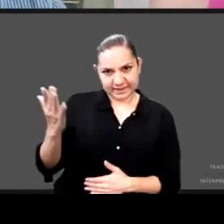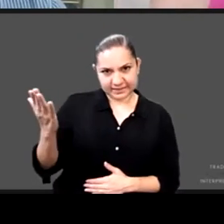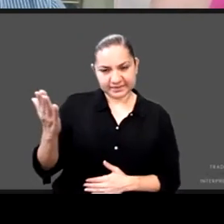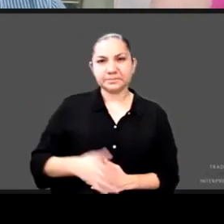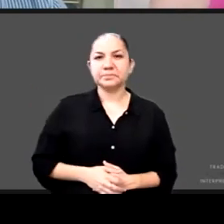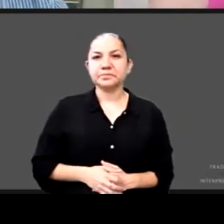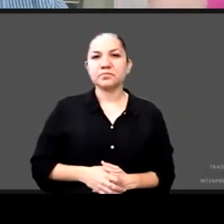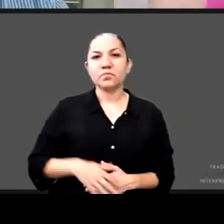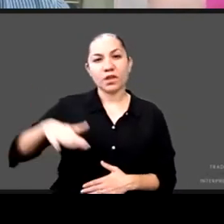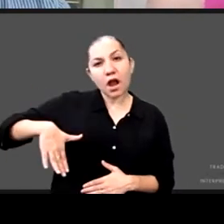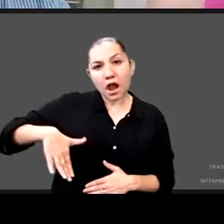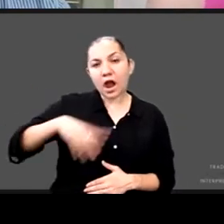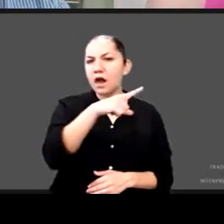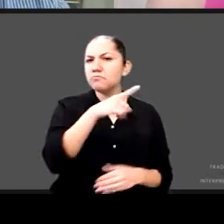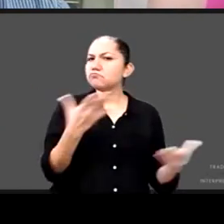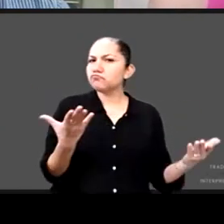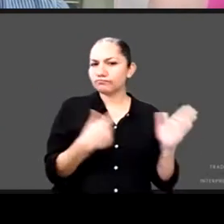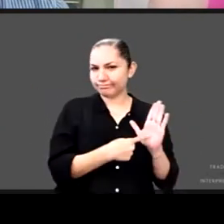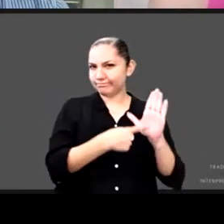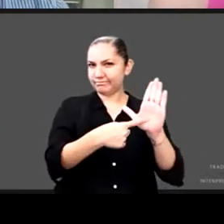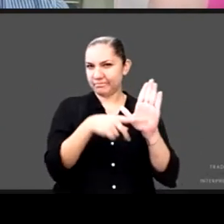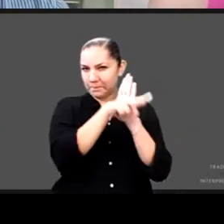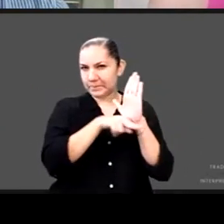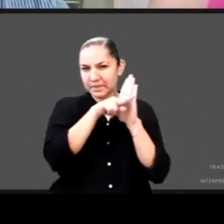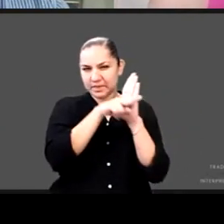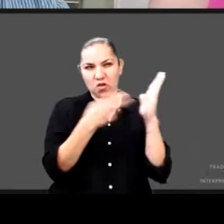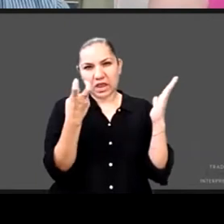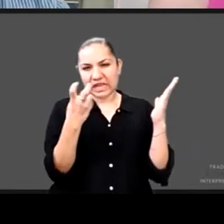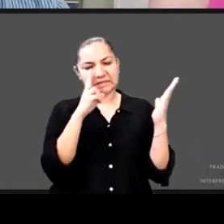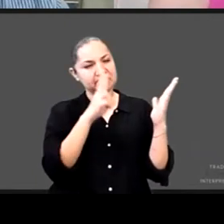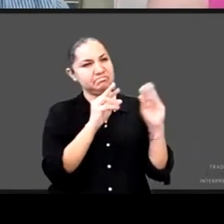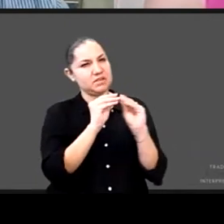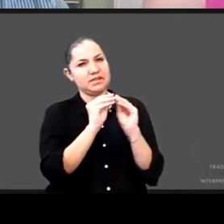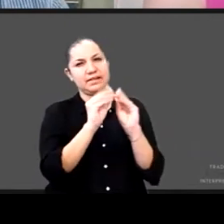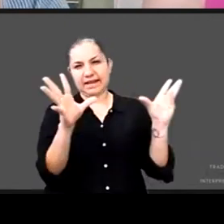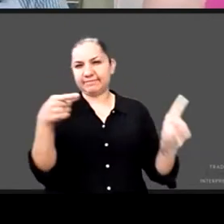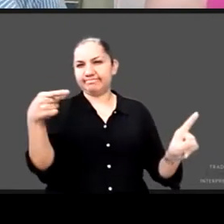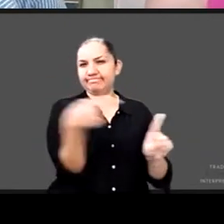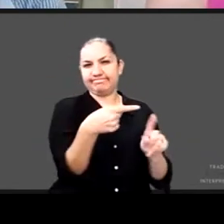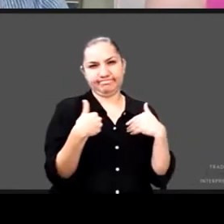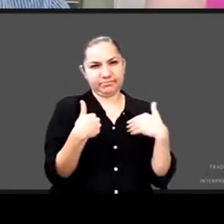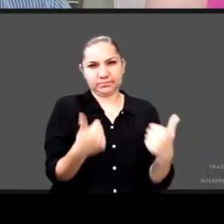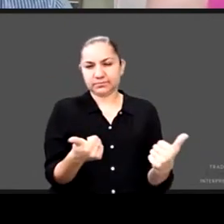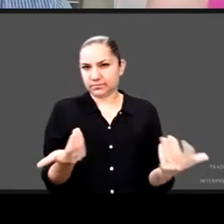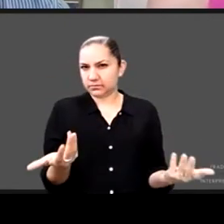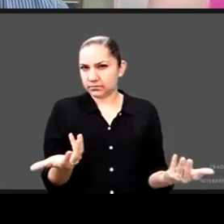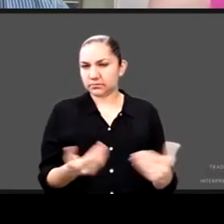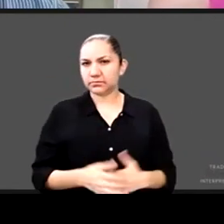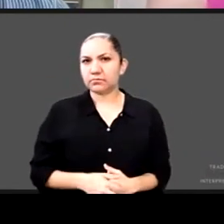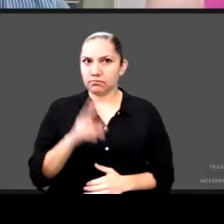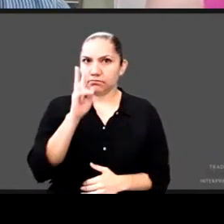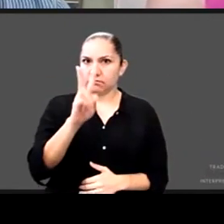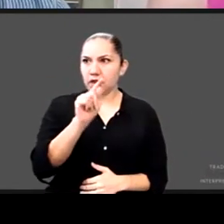habla por sí mismo este video, que nos duele realmente ver el dolor de